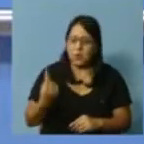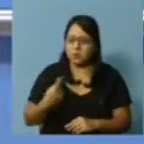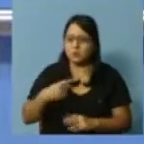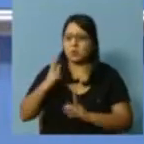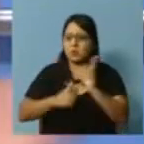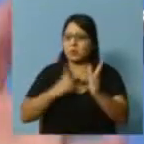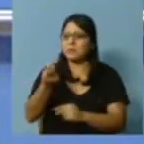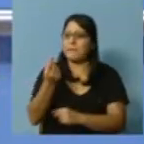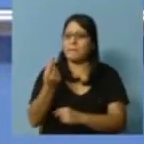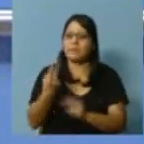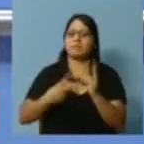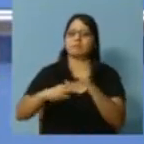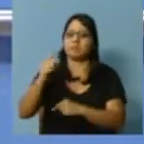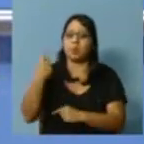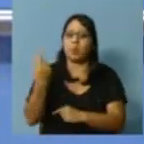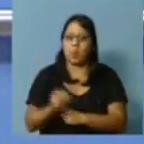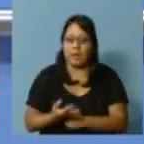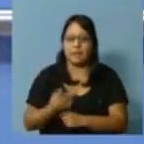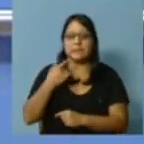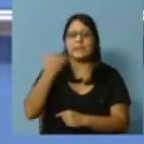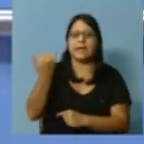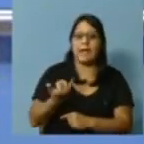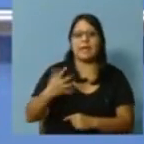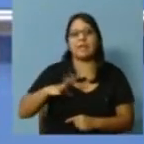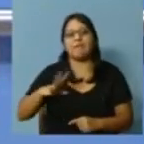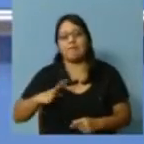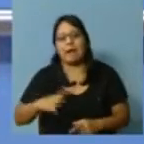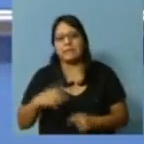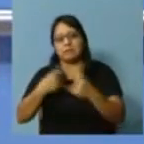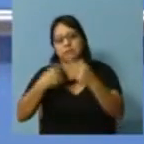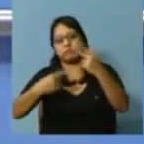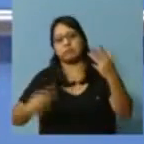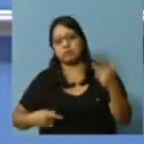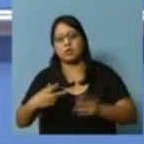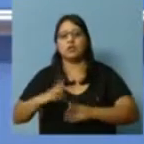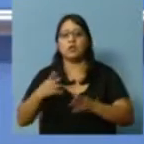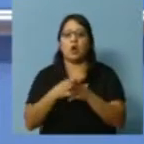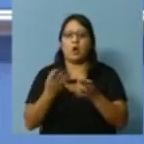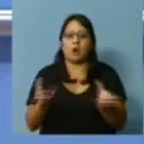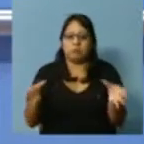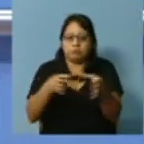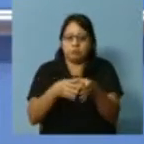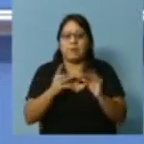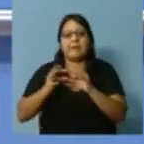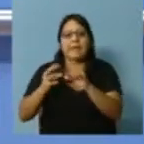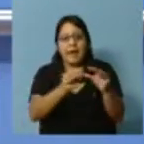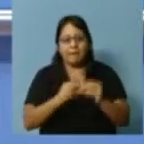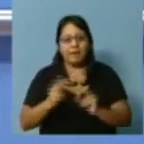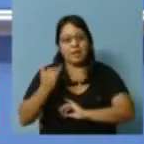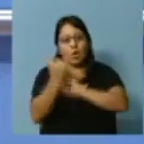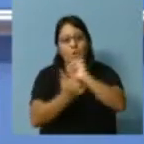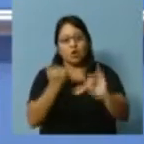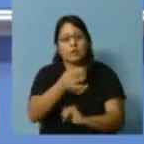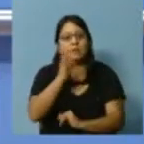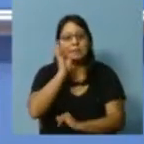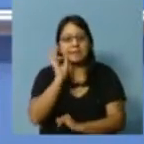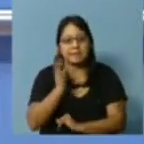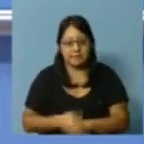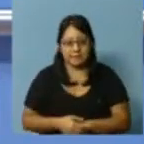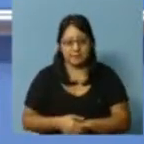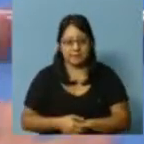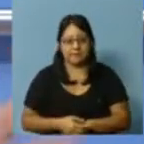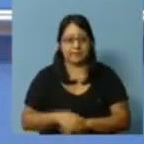ir a los productores y decirles que lo que hay que reconocer también tenemos previsto pronto estar con los productores y además de eso bueno